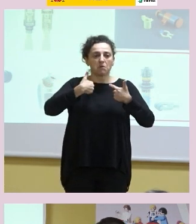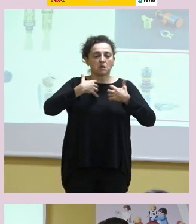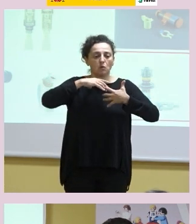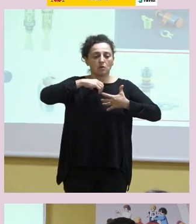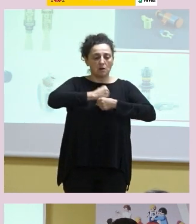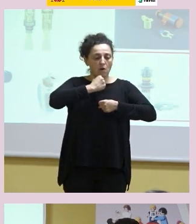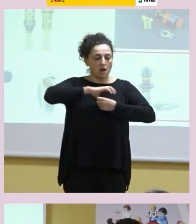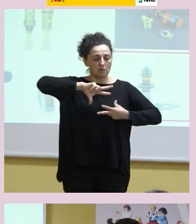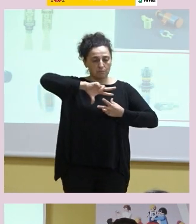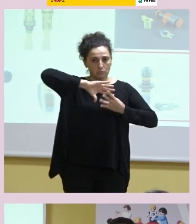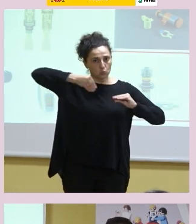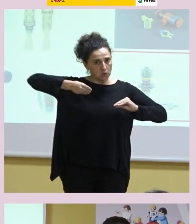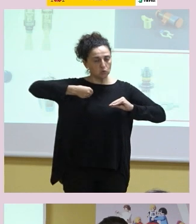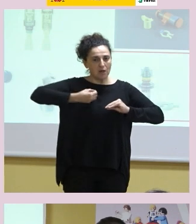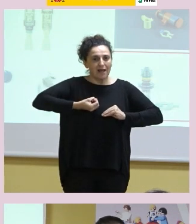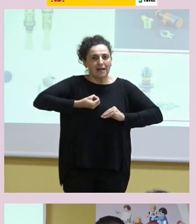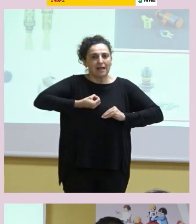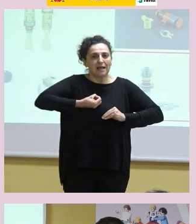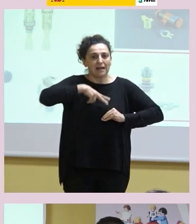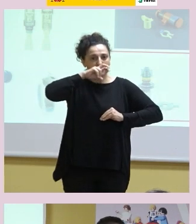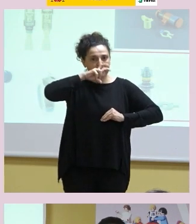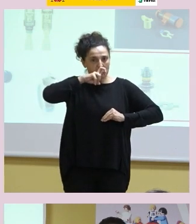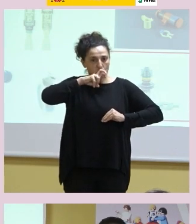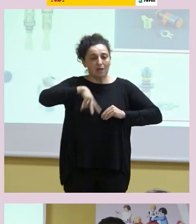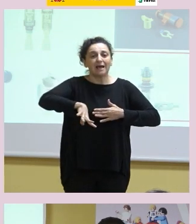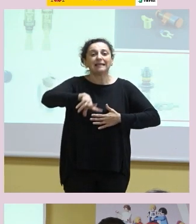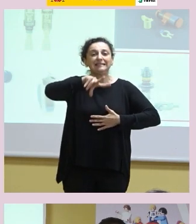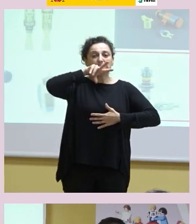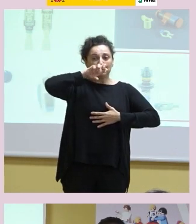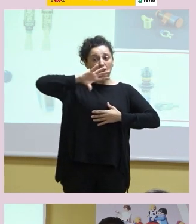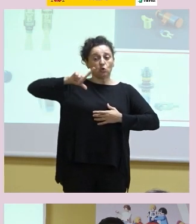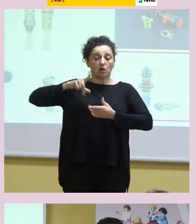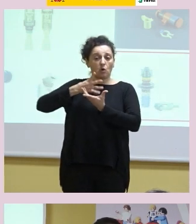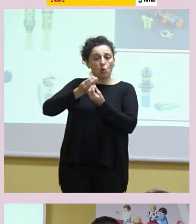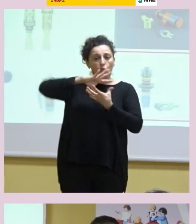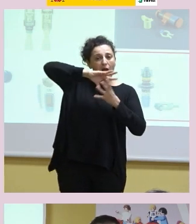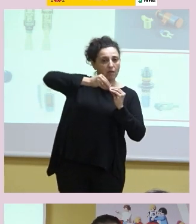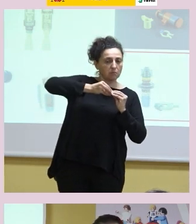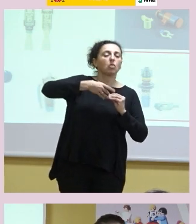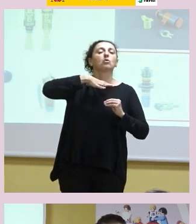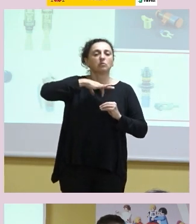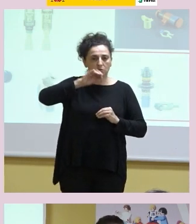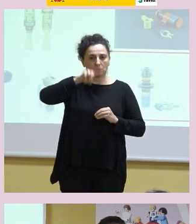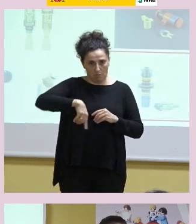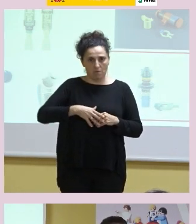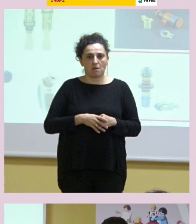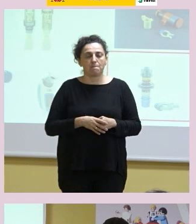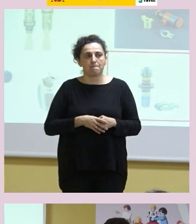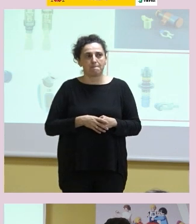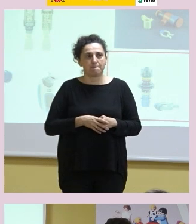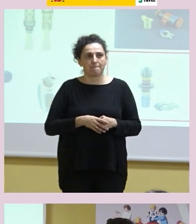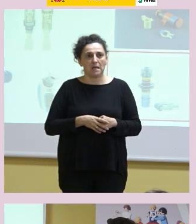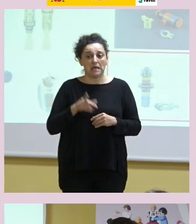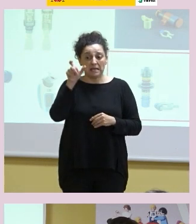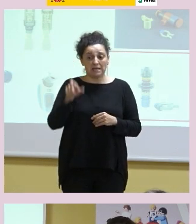expiratoria y, con ayuda de un adaptador, la musculatura inspiratoria también. Este paciente no podía trabajar